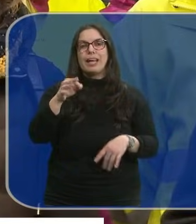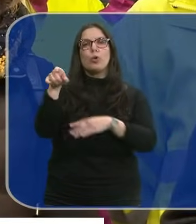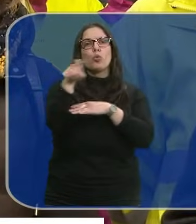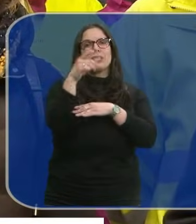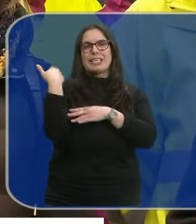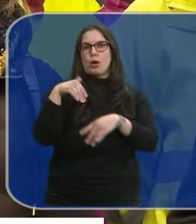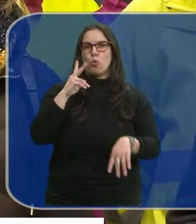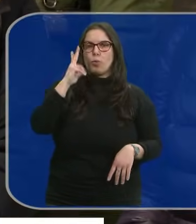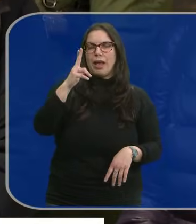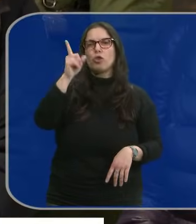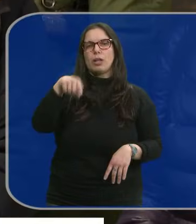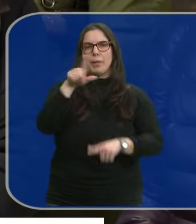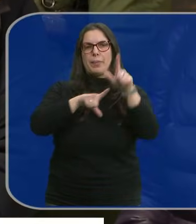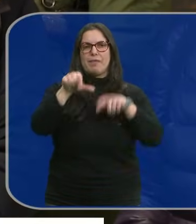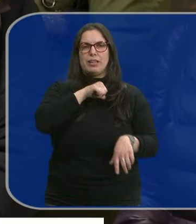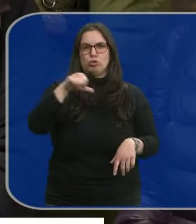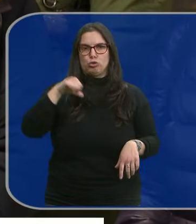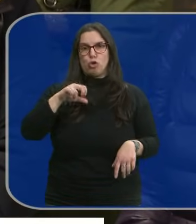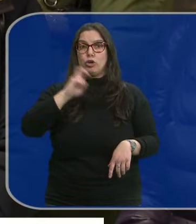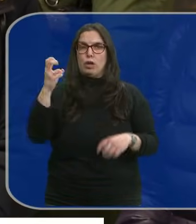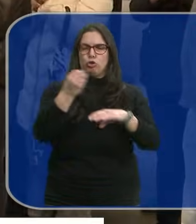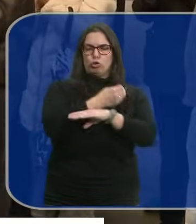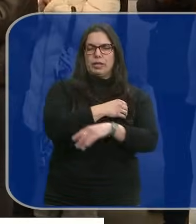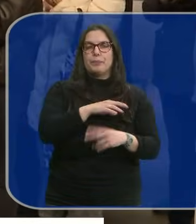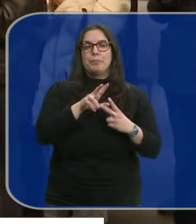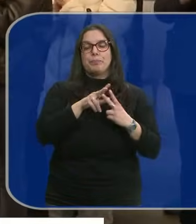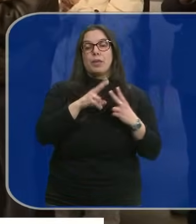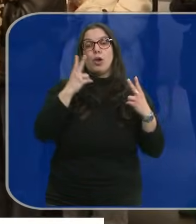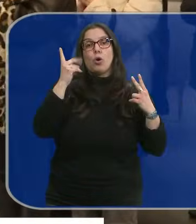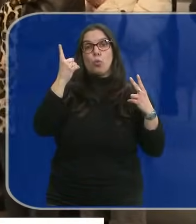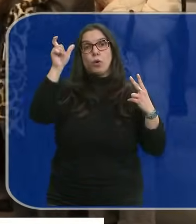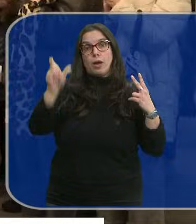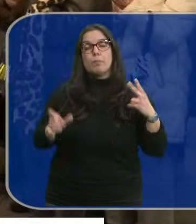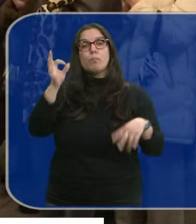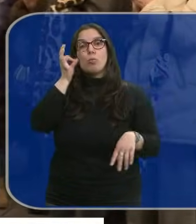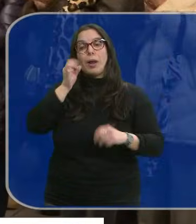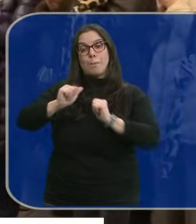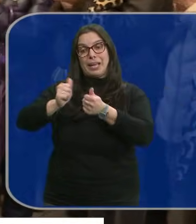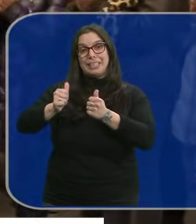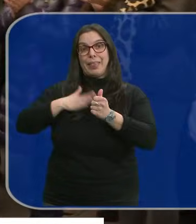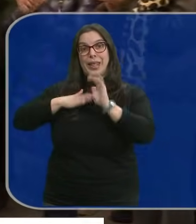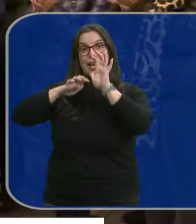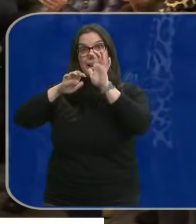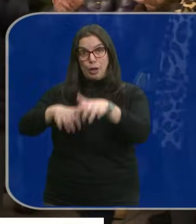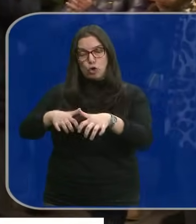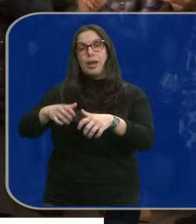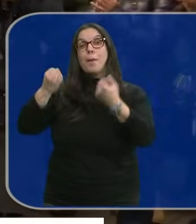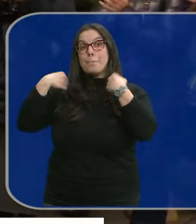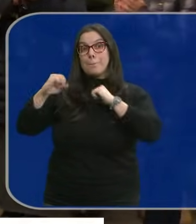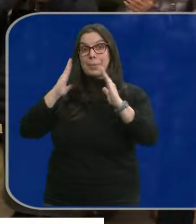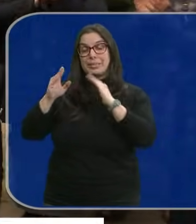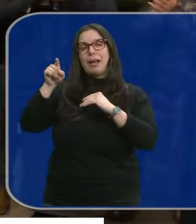jubilado, también viajaba solo, en este caso en el Irio. Hay, por otra parte, una maquinista leonesa en prácticas que resultó herida en el otro accidente de tren,